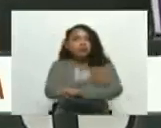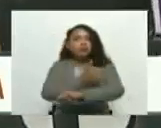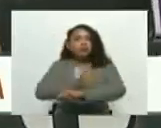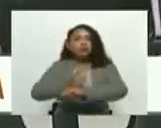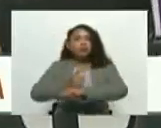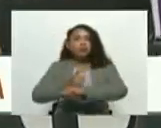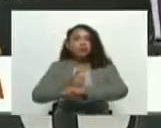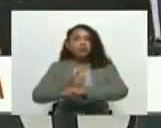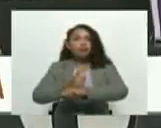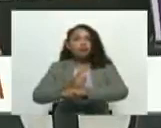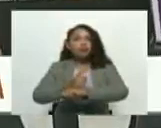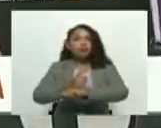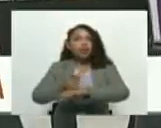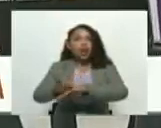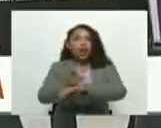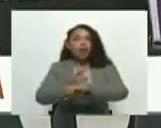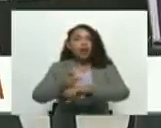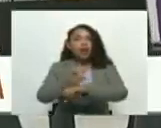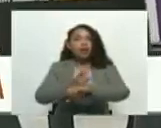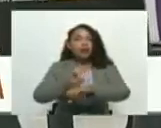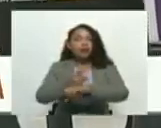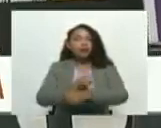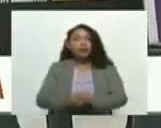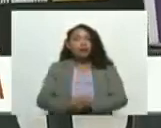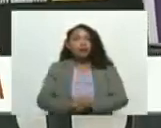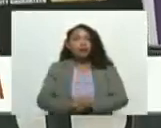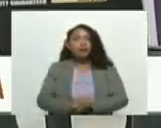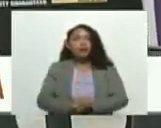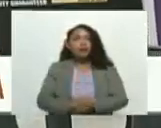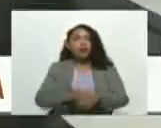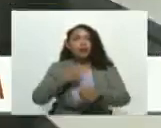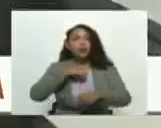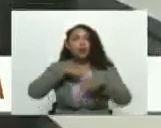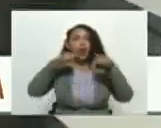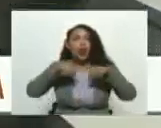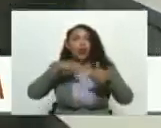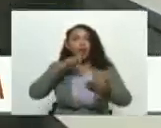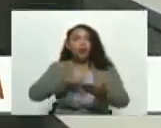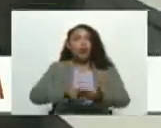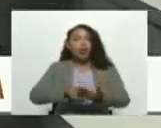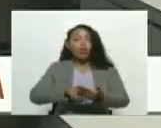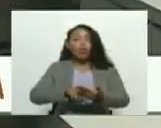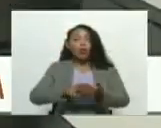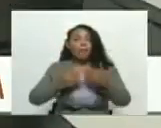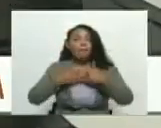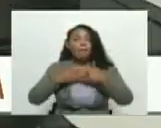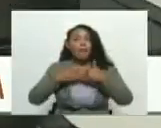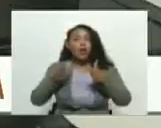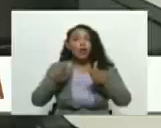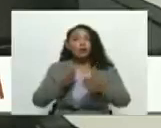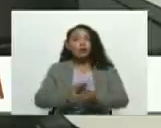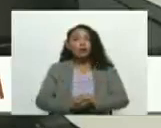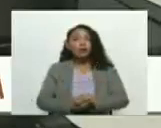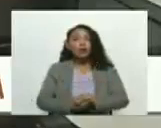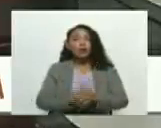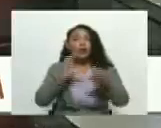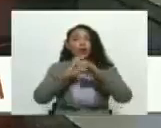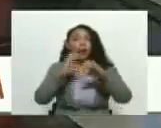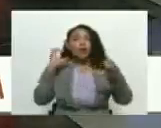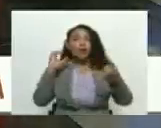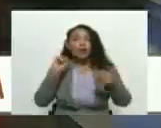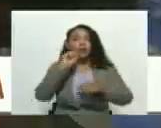a la gobernadora, y así es alegría. Hoy estamos cumpliendo, aperturando la décima tienda del transportista con